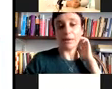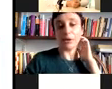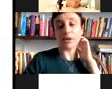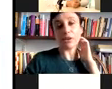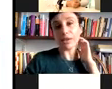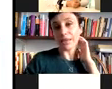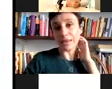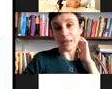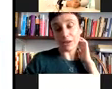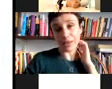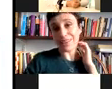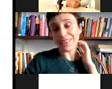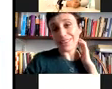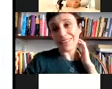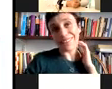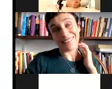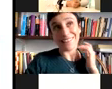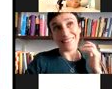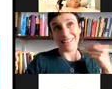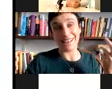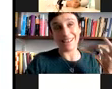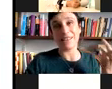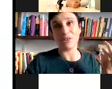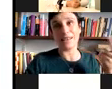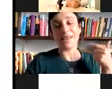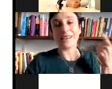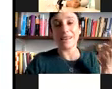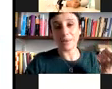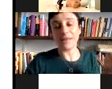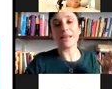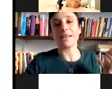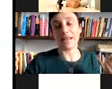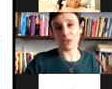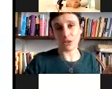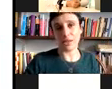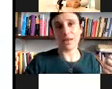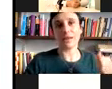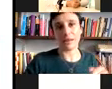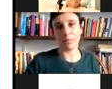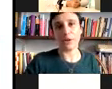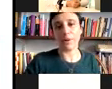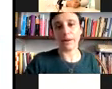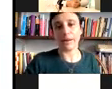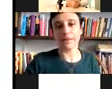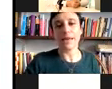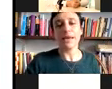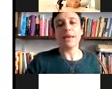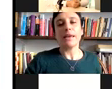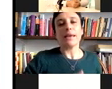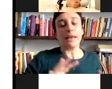y que bueno, que lo que hay que, en realidad, lo que hay que rehabilitar es a la sociedad que pone